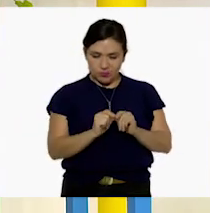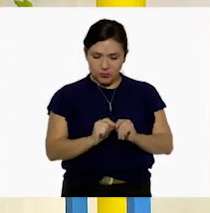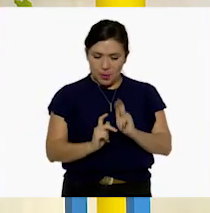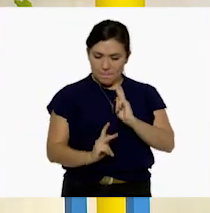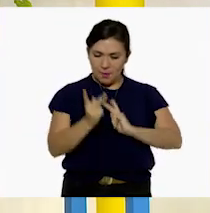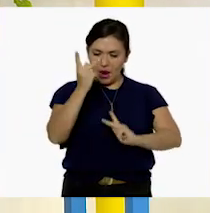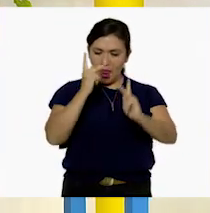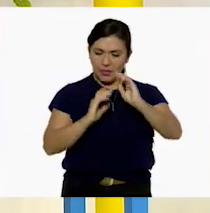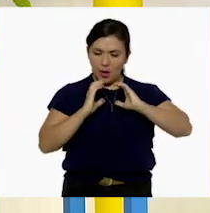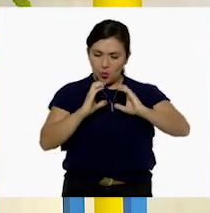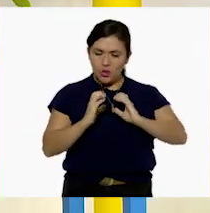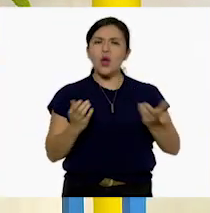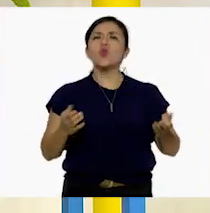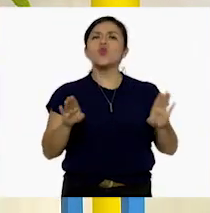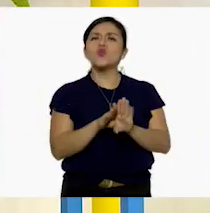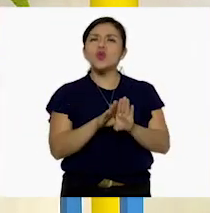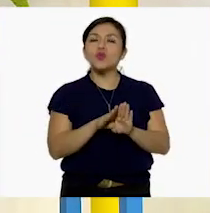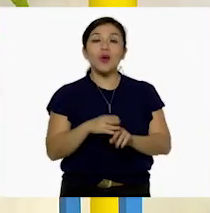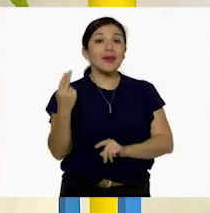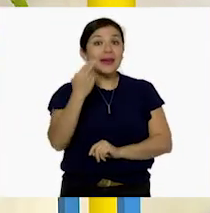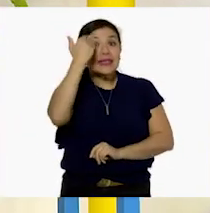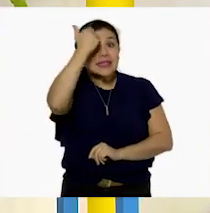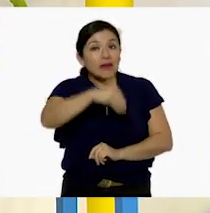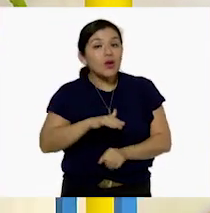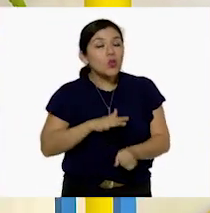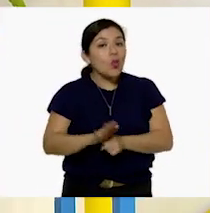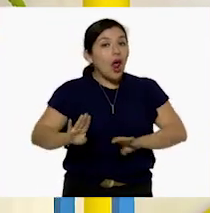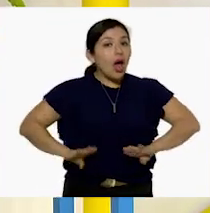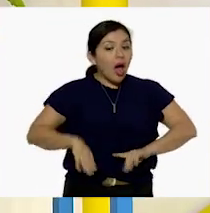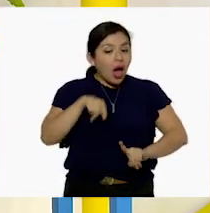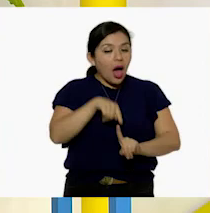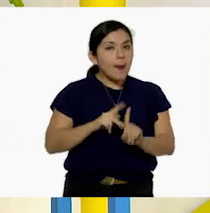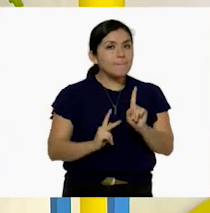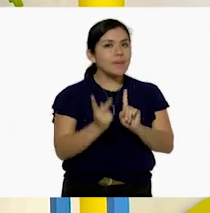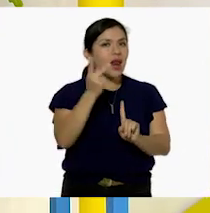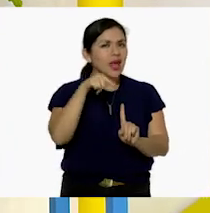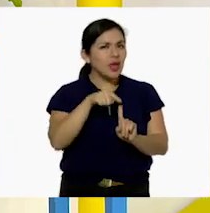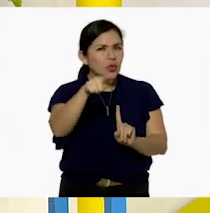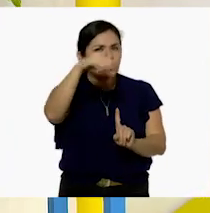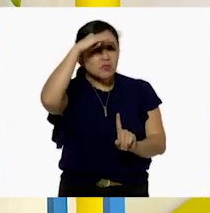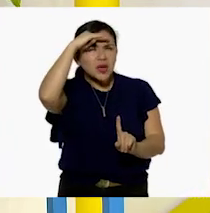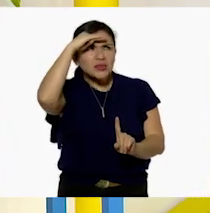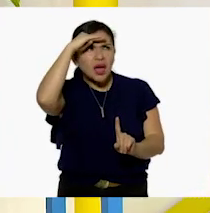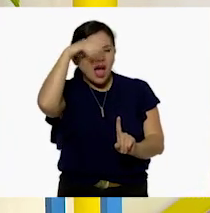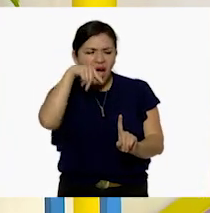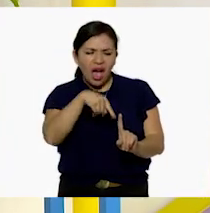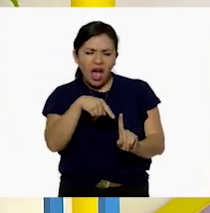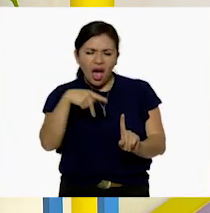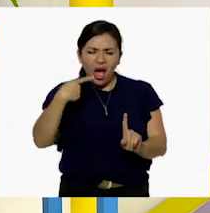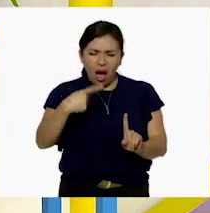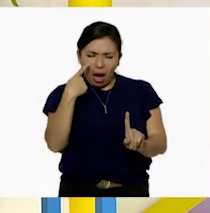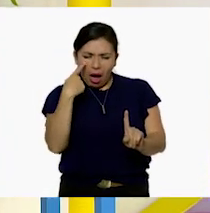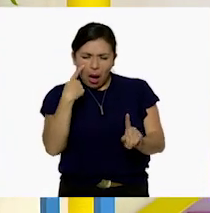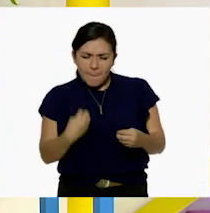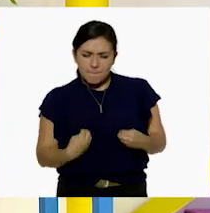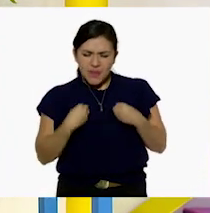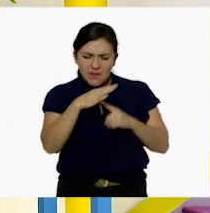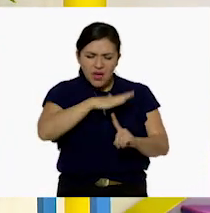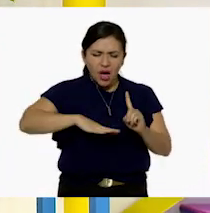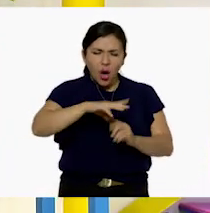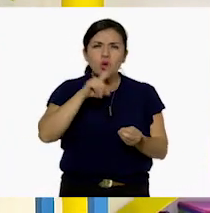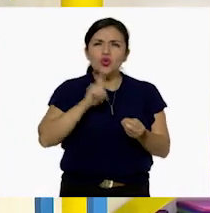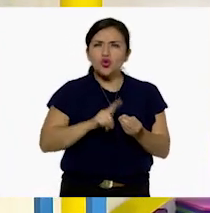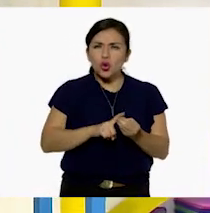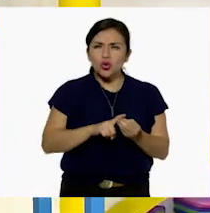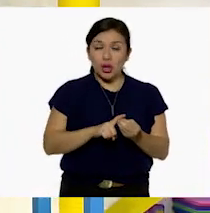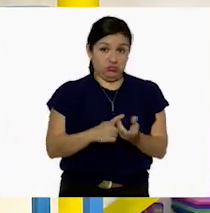planta? Primero hay que saber qué tipo de planta es. Pregúntate, ¿en qué tipo de clima se encuentra esa planta? No es lo